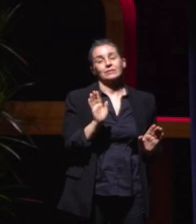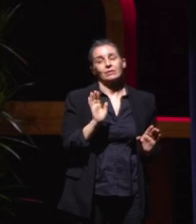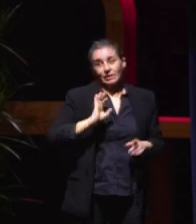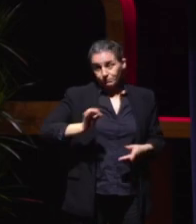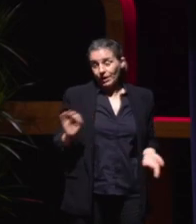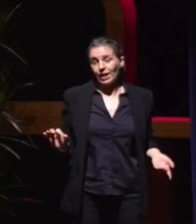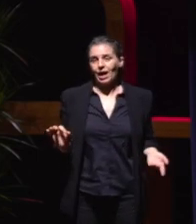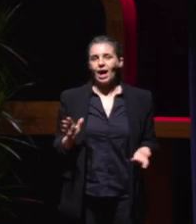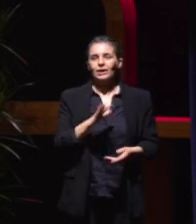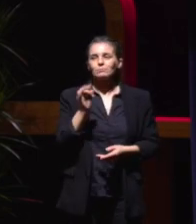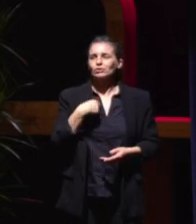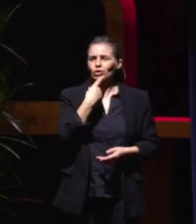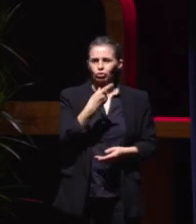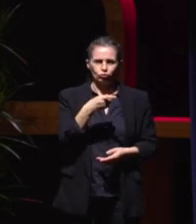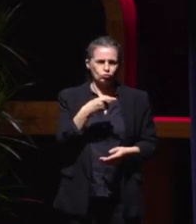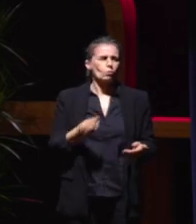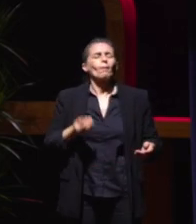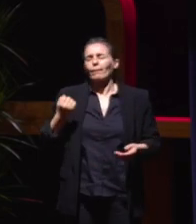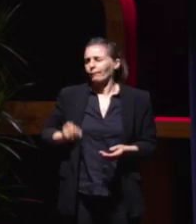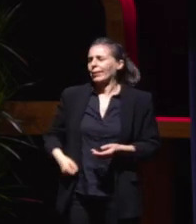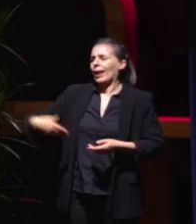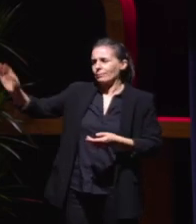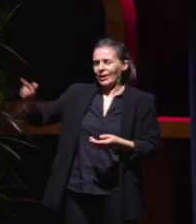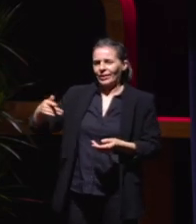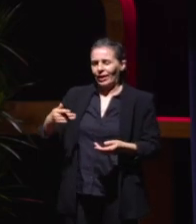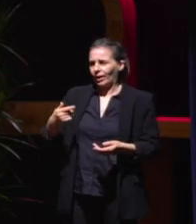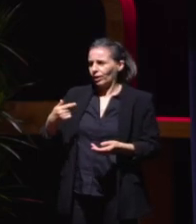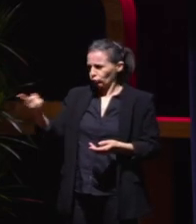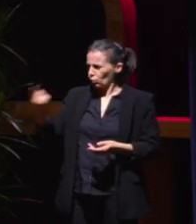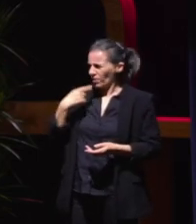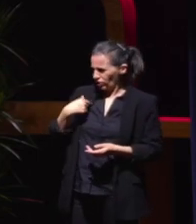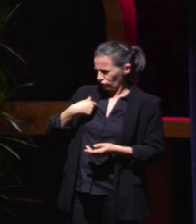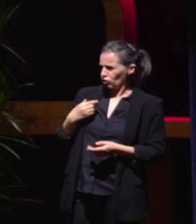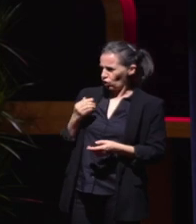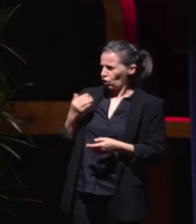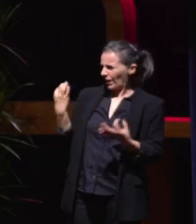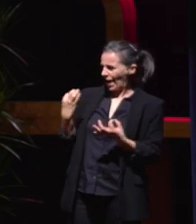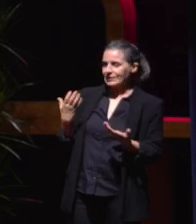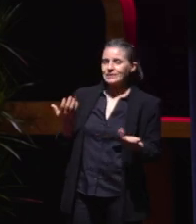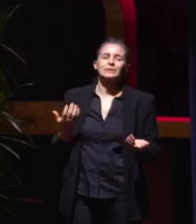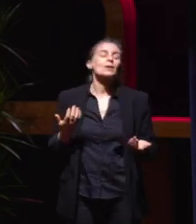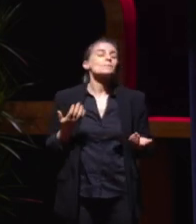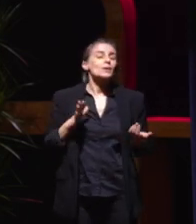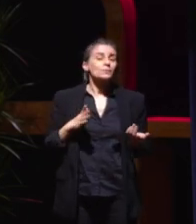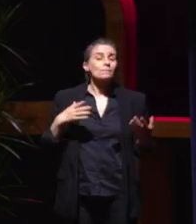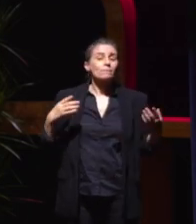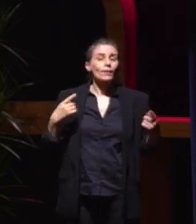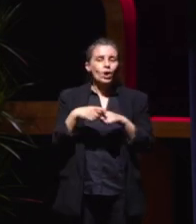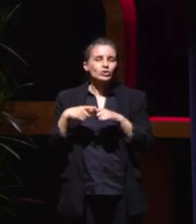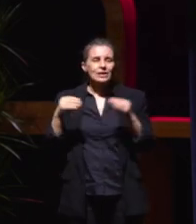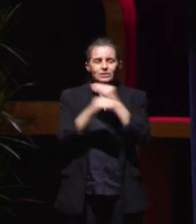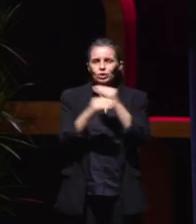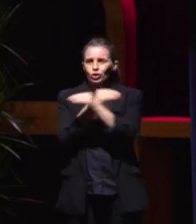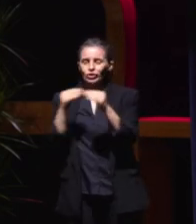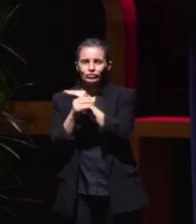además me dice Vete a la no me vas a decir lo que soy yo fenomenal pero a todas esas contradicciones las acarreamos